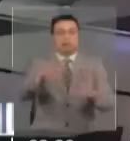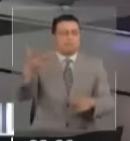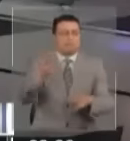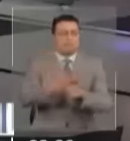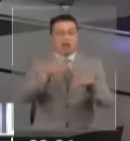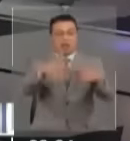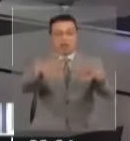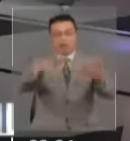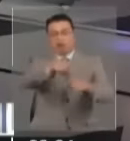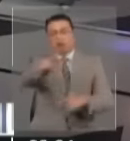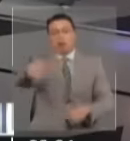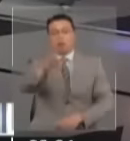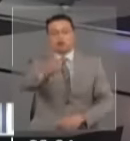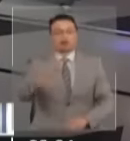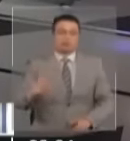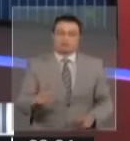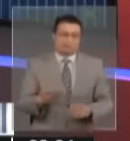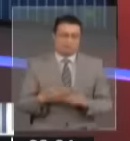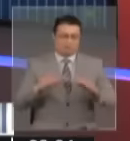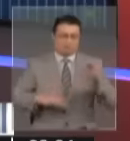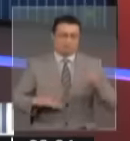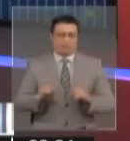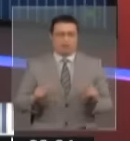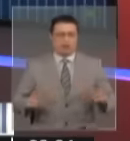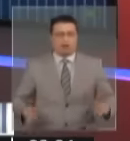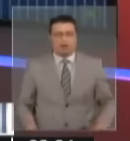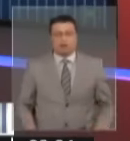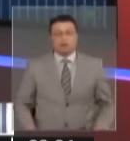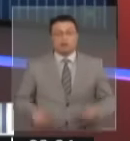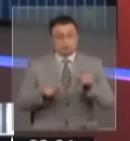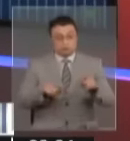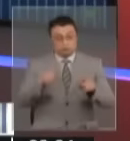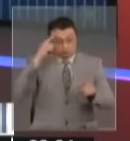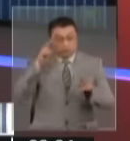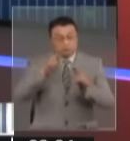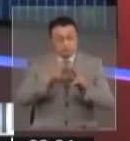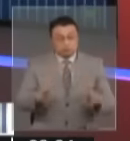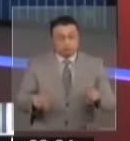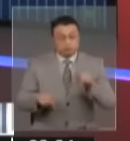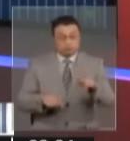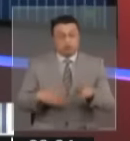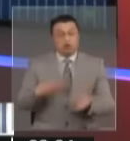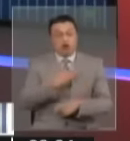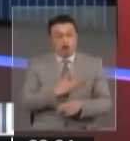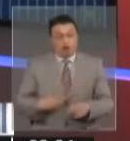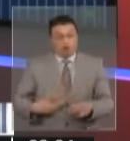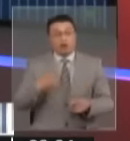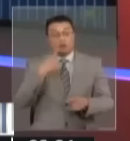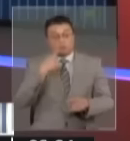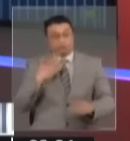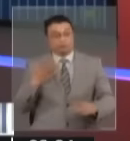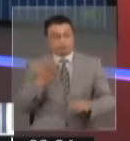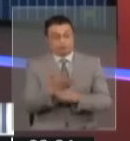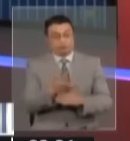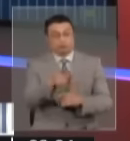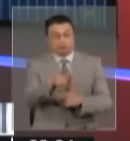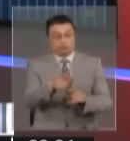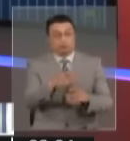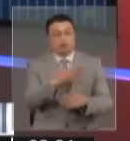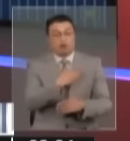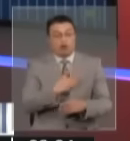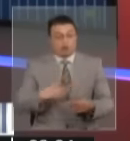calidad para el resto de la ciudadanía. Ok. Para que, Elia Molina, ¿usted está tranquila, está conforme con que su gobierno haya patrocinado